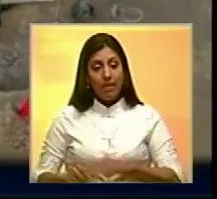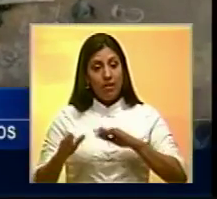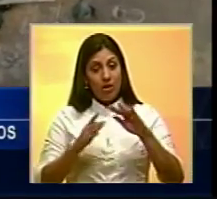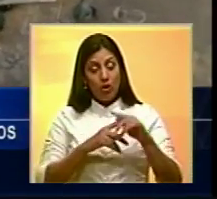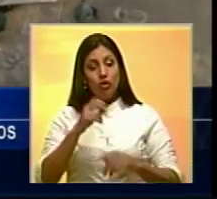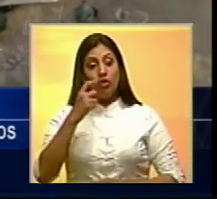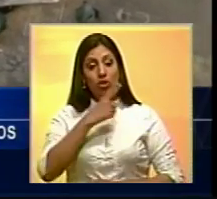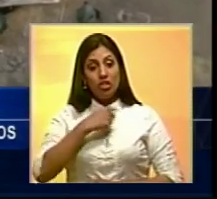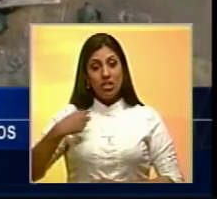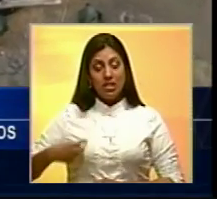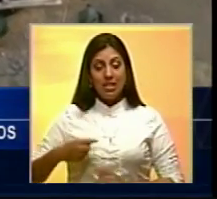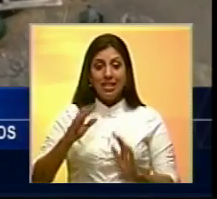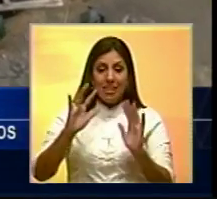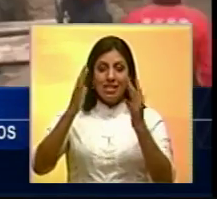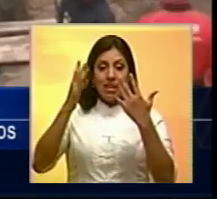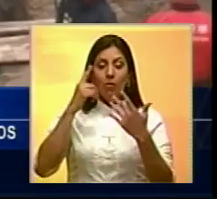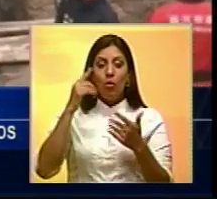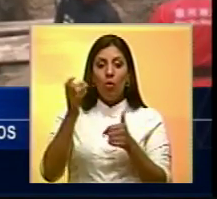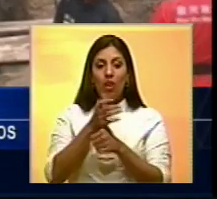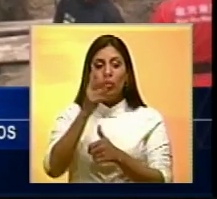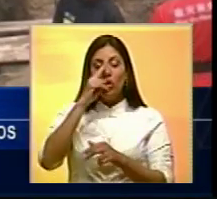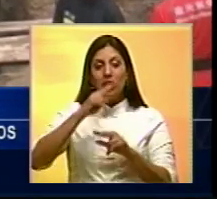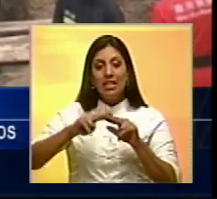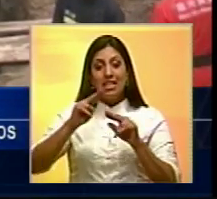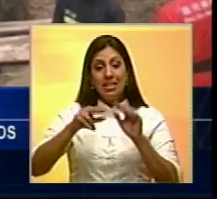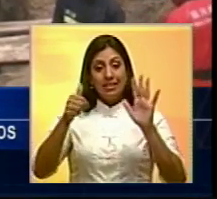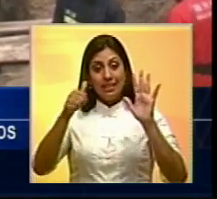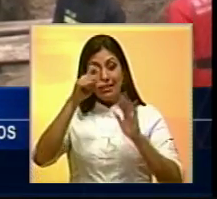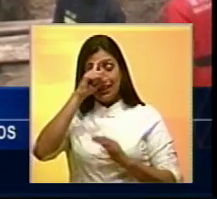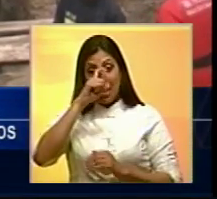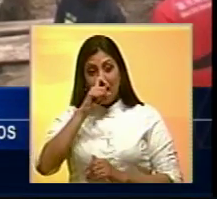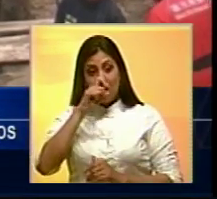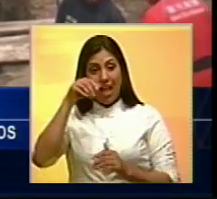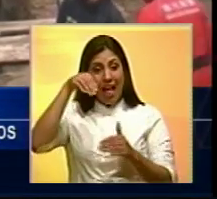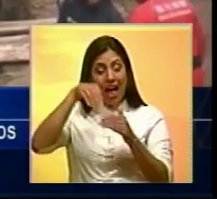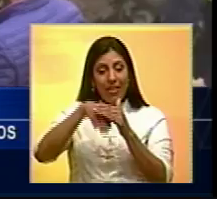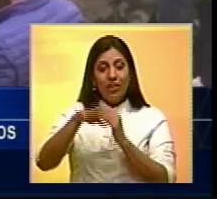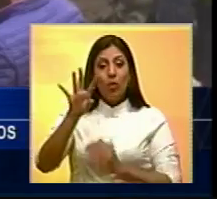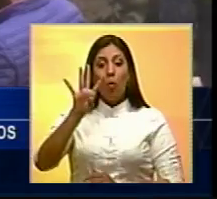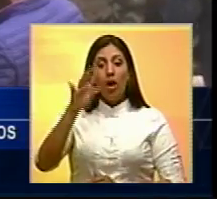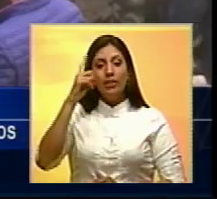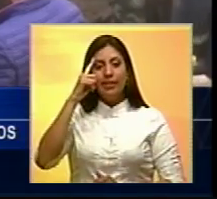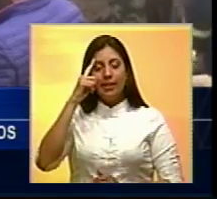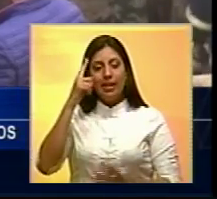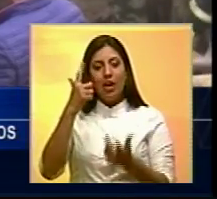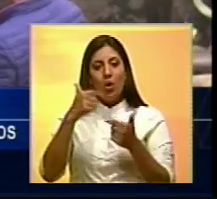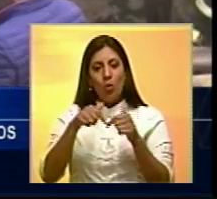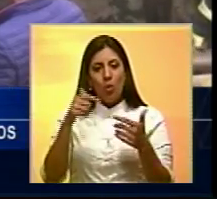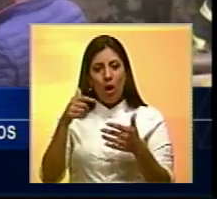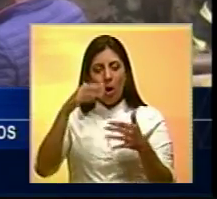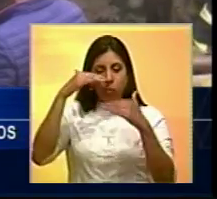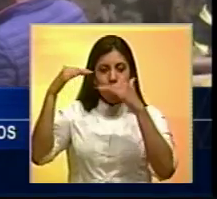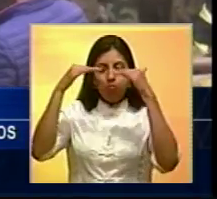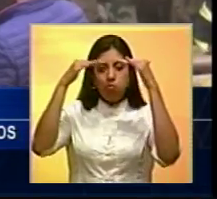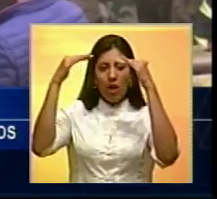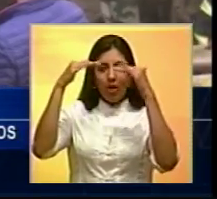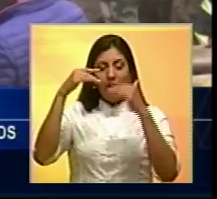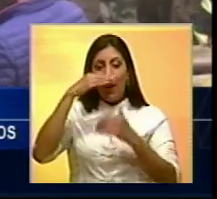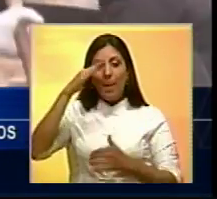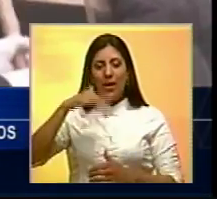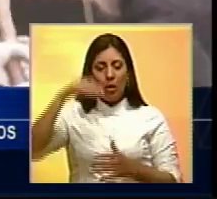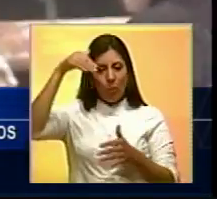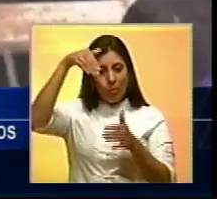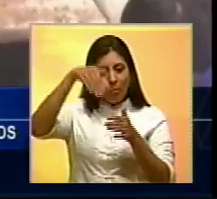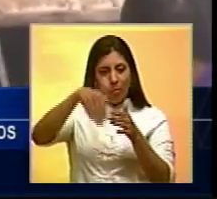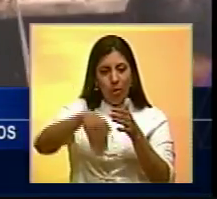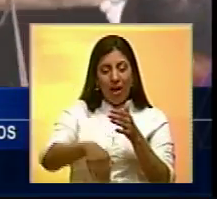Y en China, rescatistas hallaron el cuerpo de un niño de 6 años atrapado desde hace 4 días en un pozo de Hebei. El menor había caído